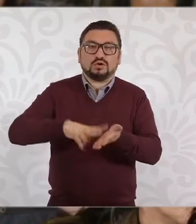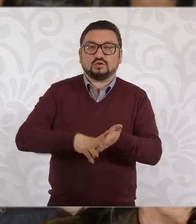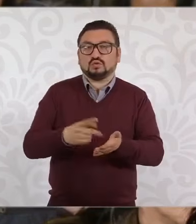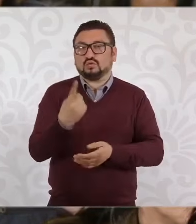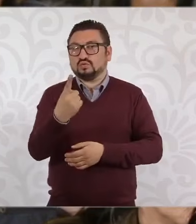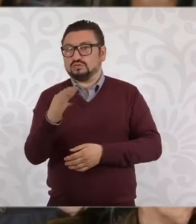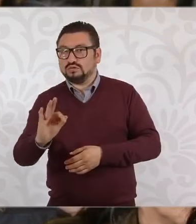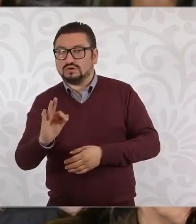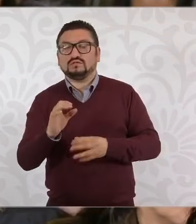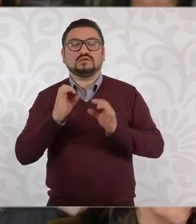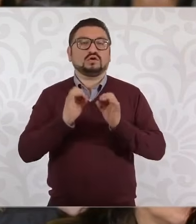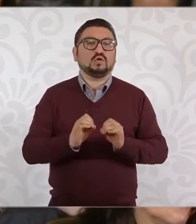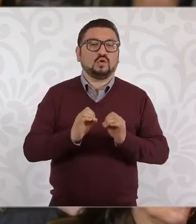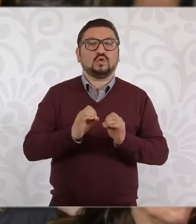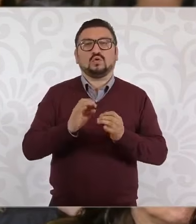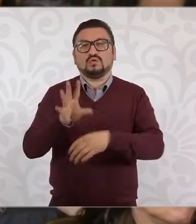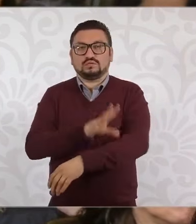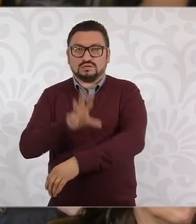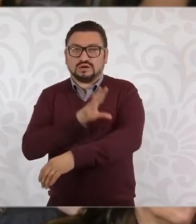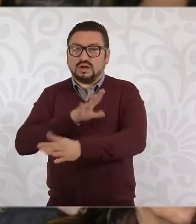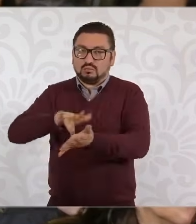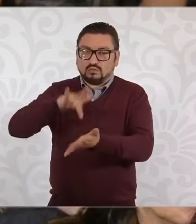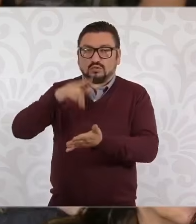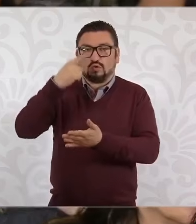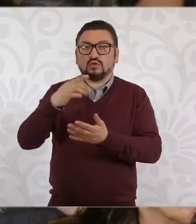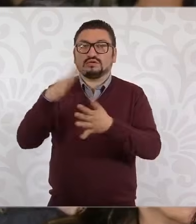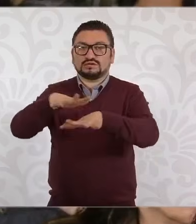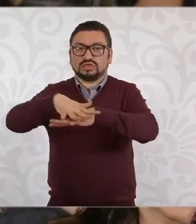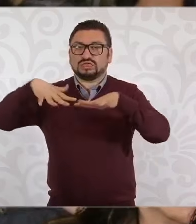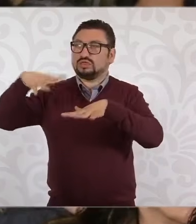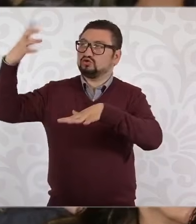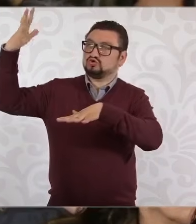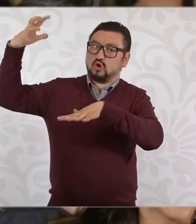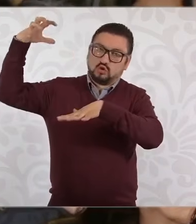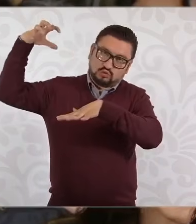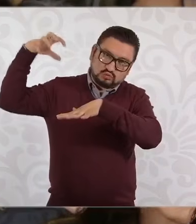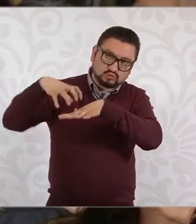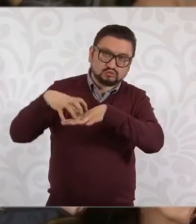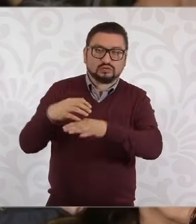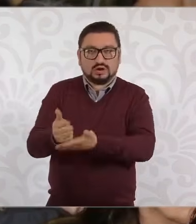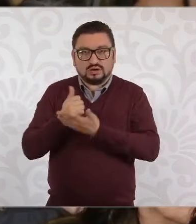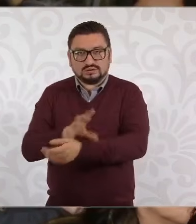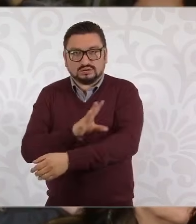trabajar un sistema de apoyo de paneles solares o algo que nos ayude. Al final de cuentas somos